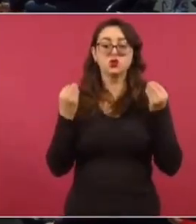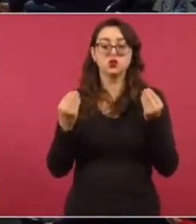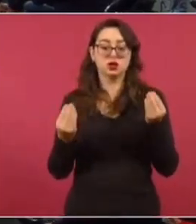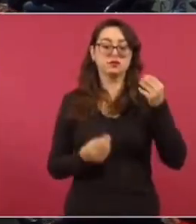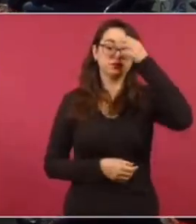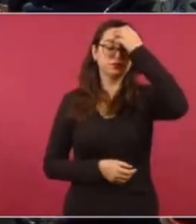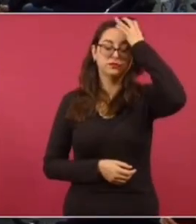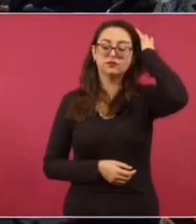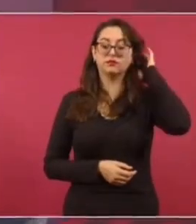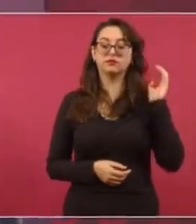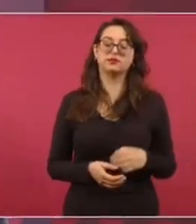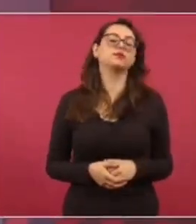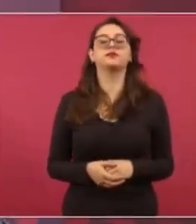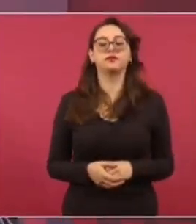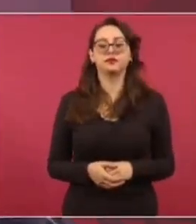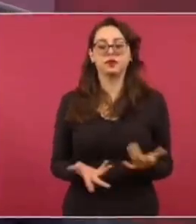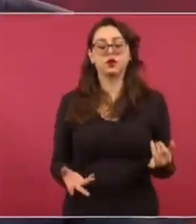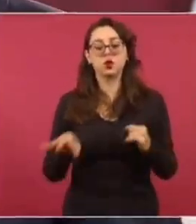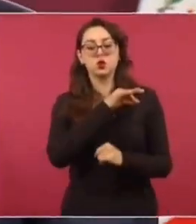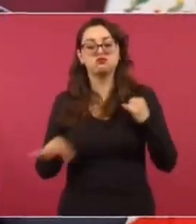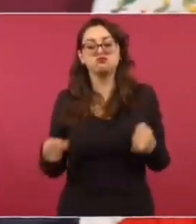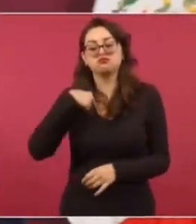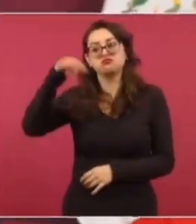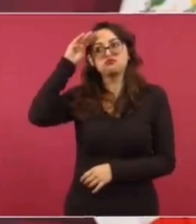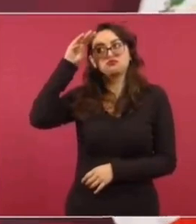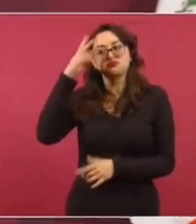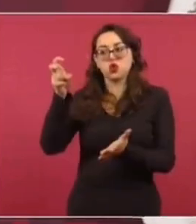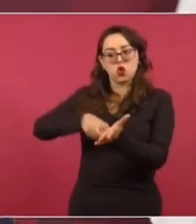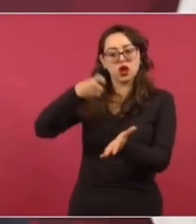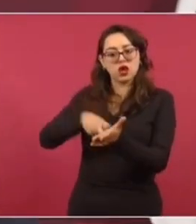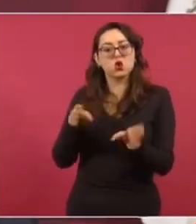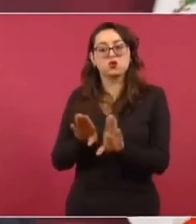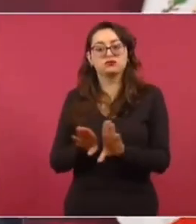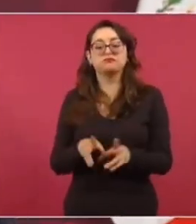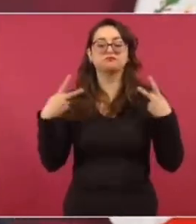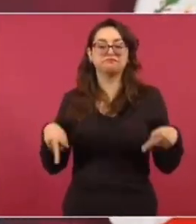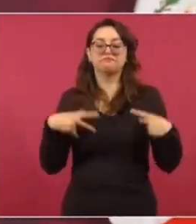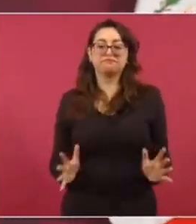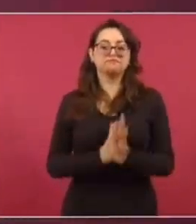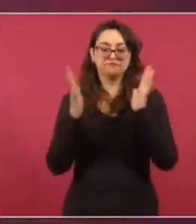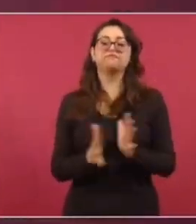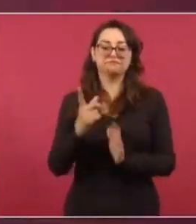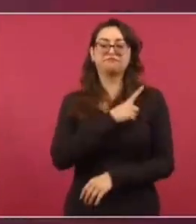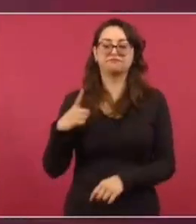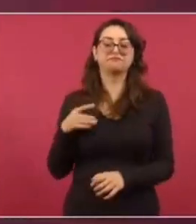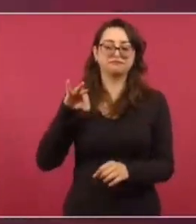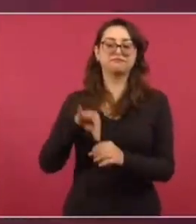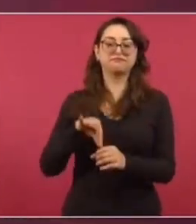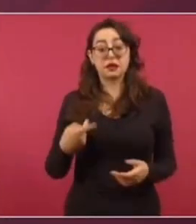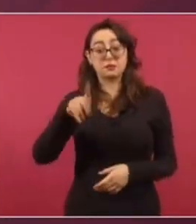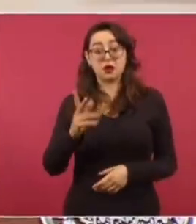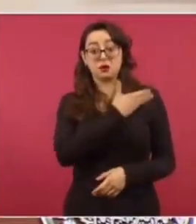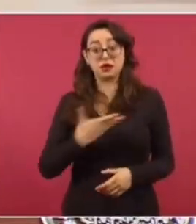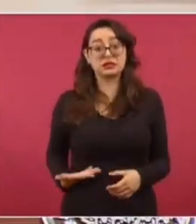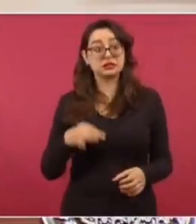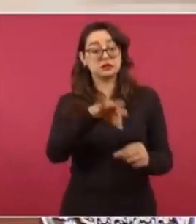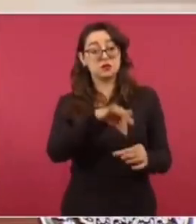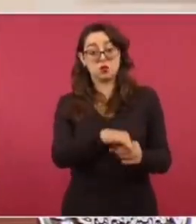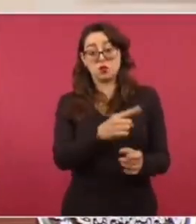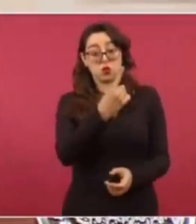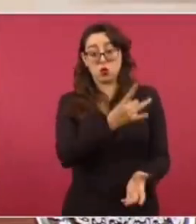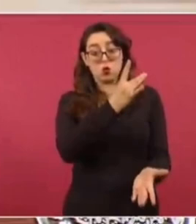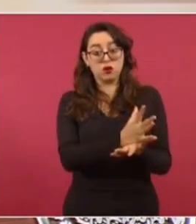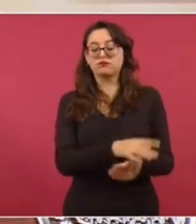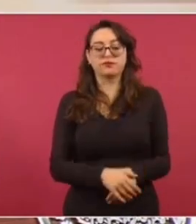este conclusión pues hay que votar hay que votar hay que votar no solo por el candidato a presidente de qué votar